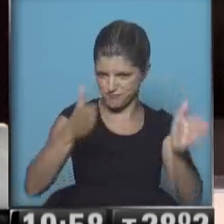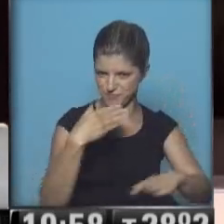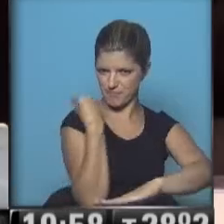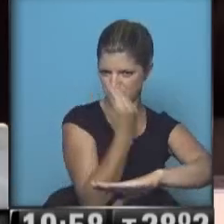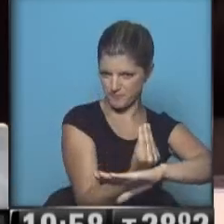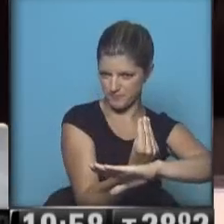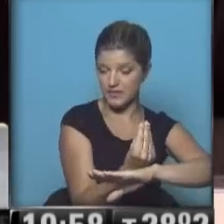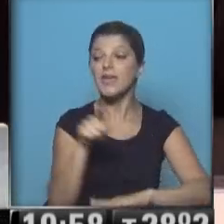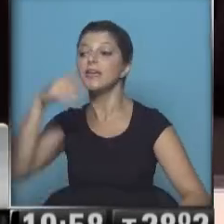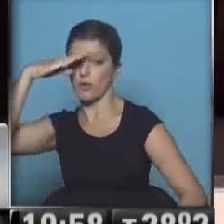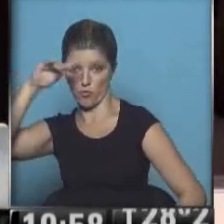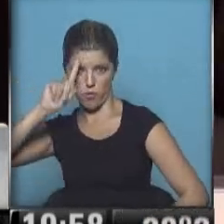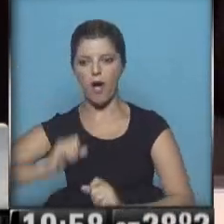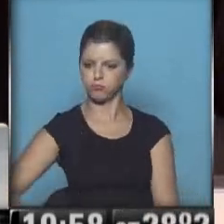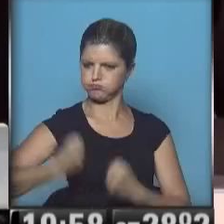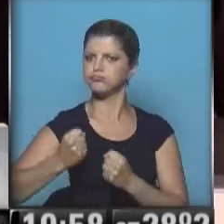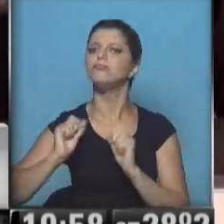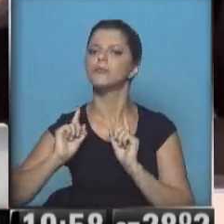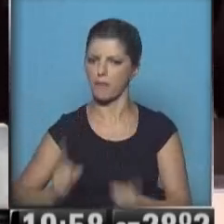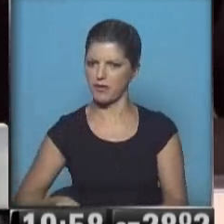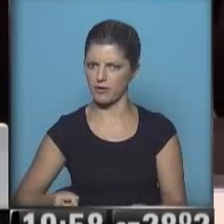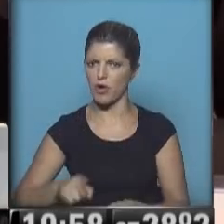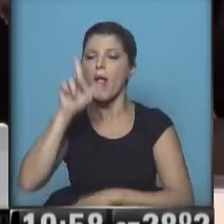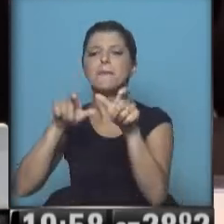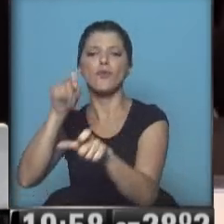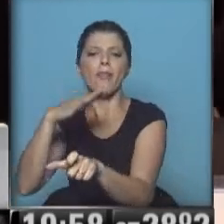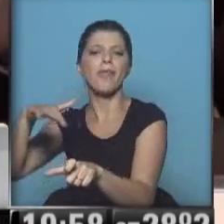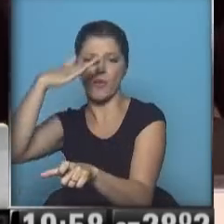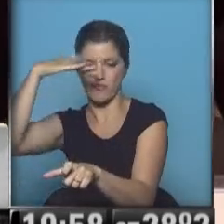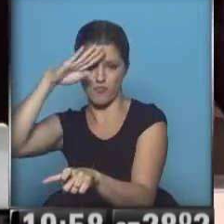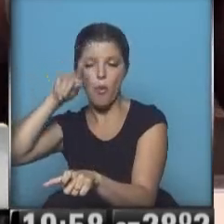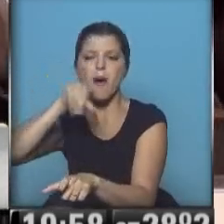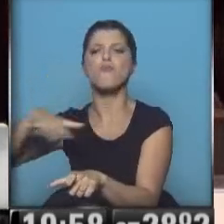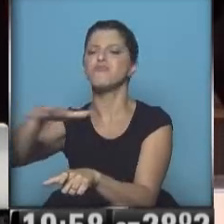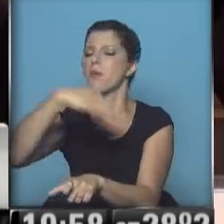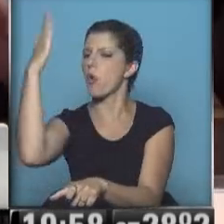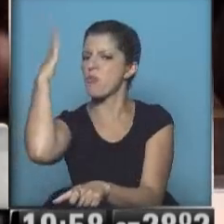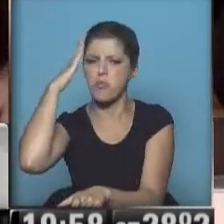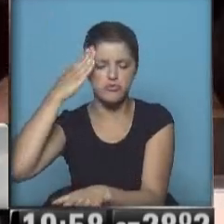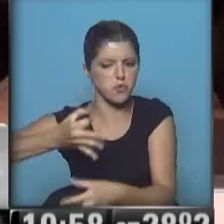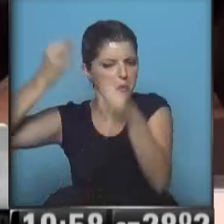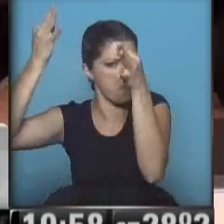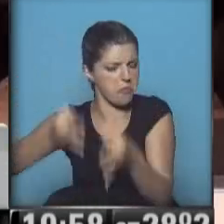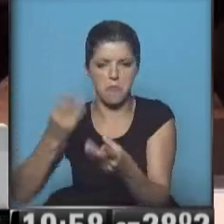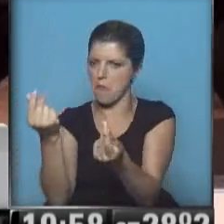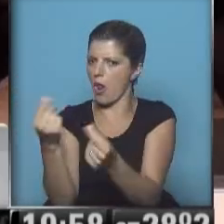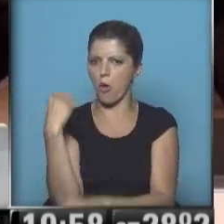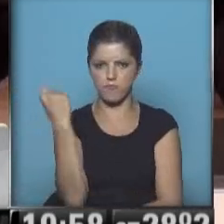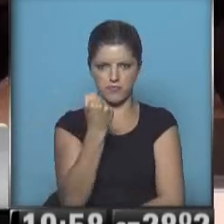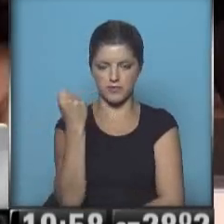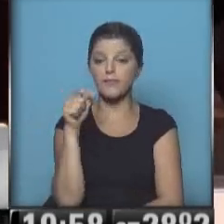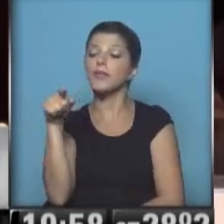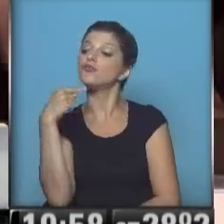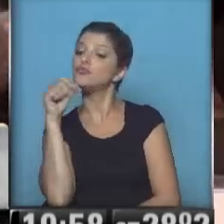Cuba de pie allí, con los cubanos, un pueblo culto, educado, digno de valores. Y ha dicho